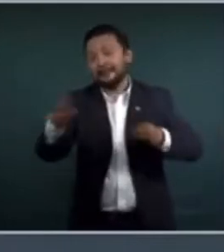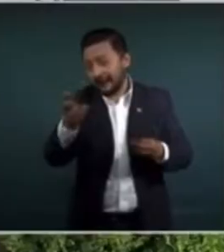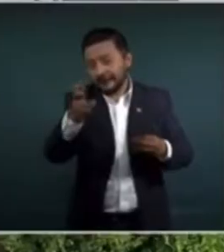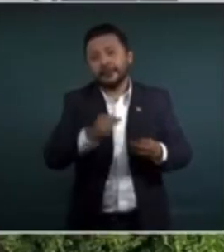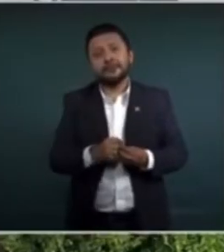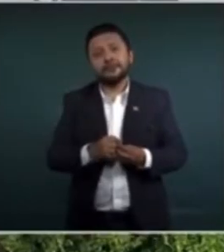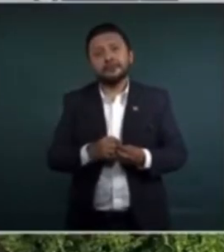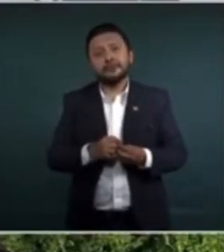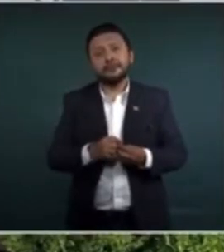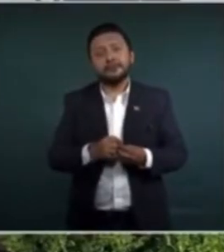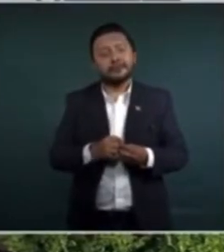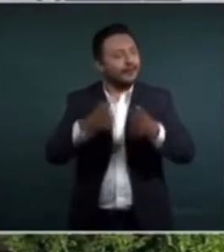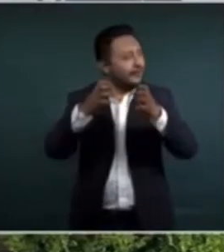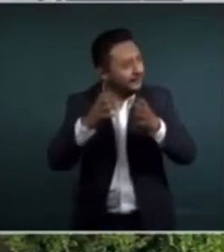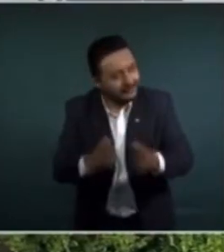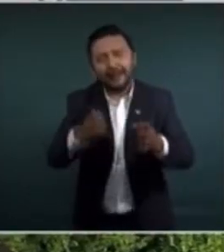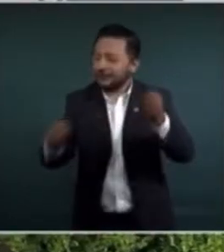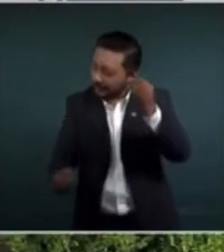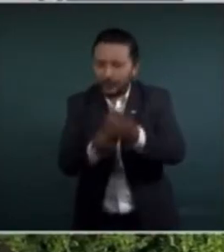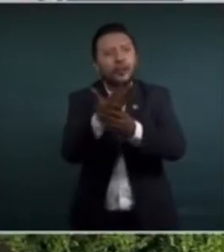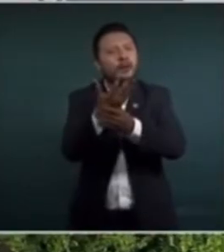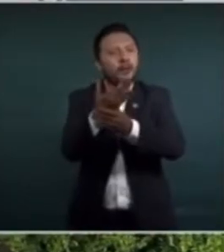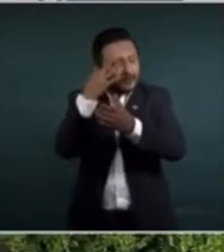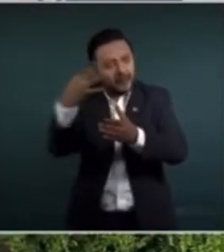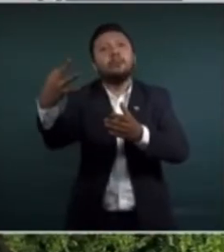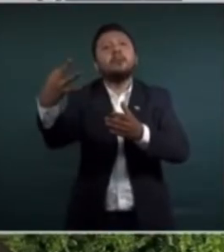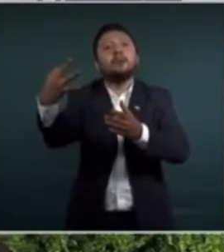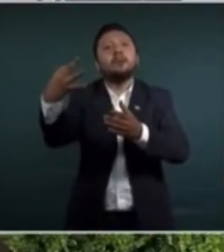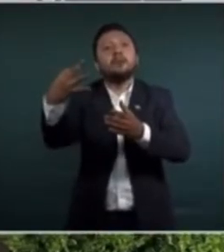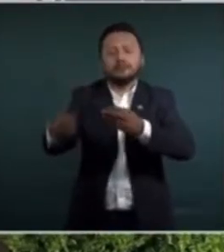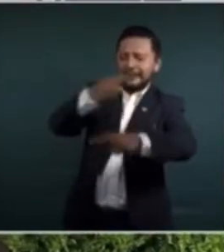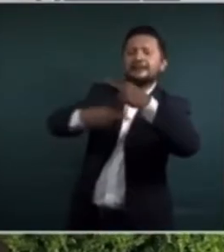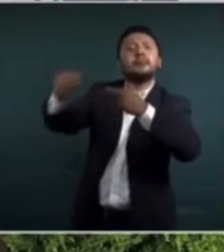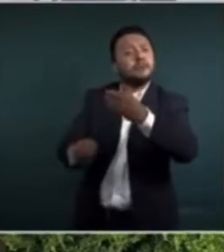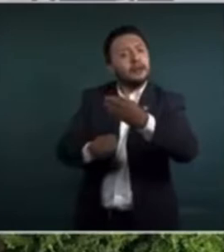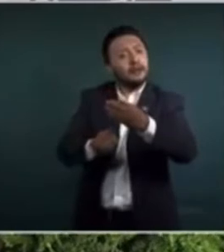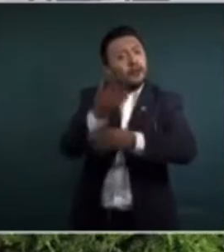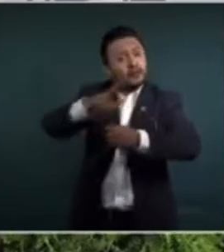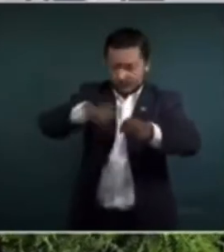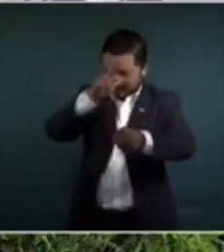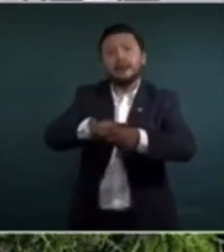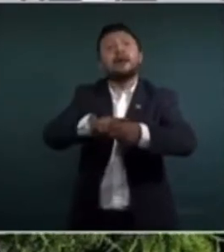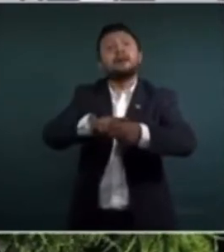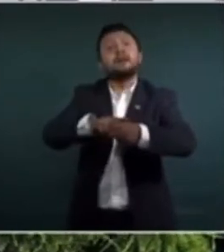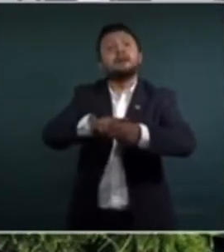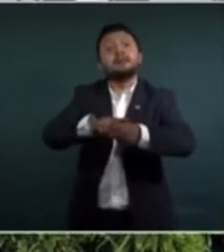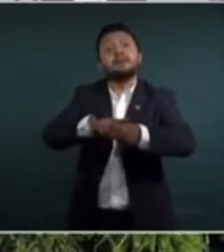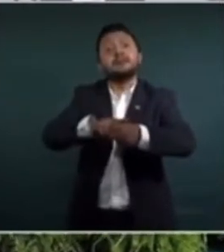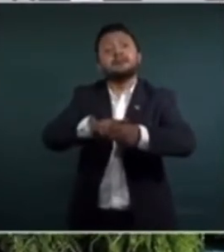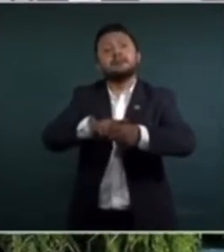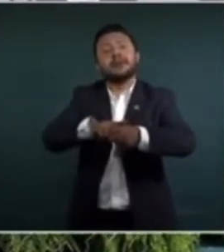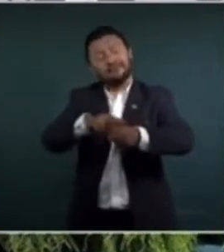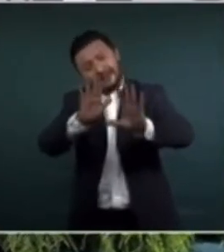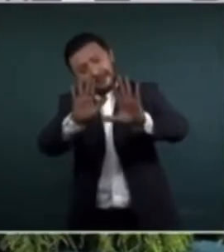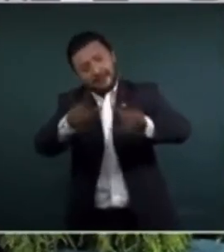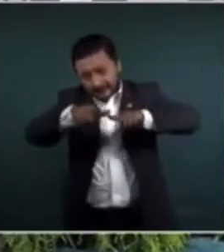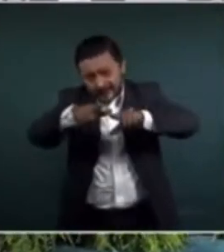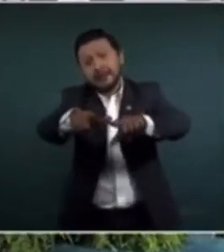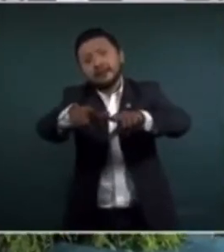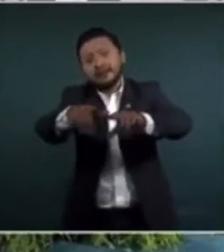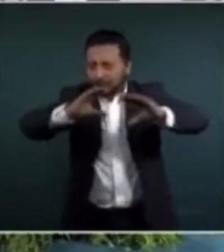dicho sea de paso, estamos en una etapa nueva, vamos hacia la normalidad, a lo que se ha dado en llamar la nueva normalidad, pero tenemos que